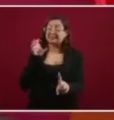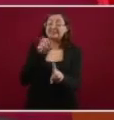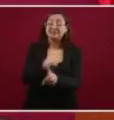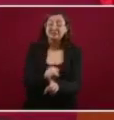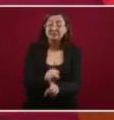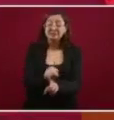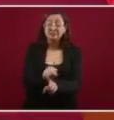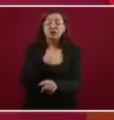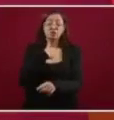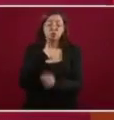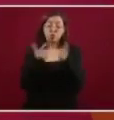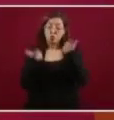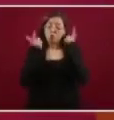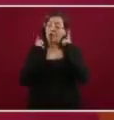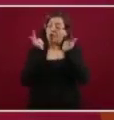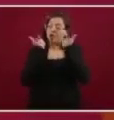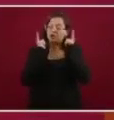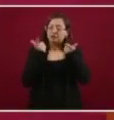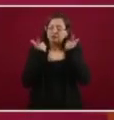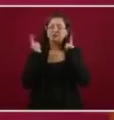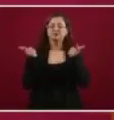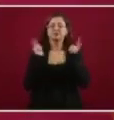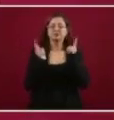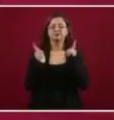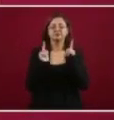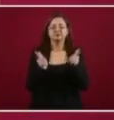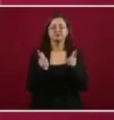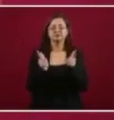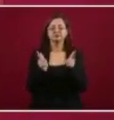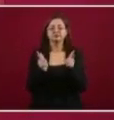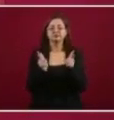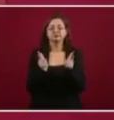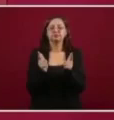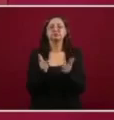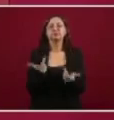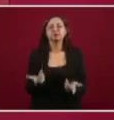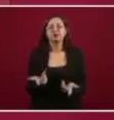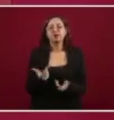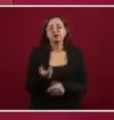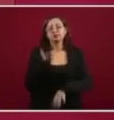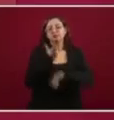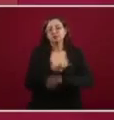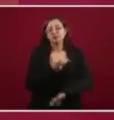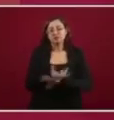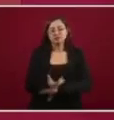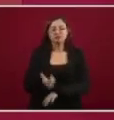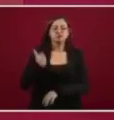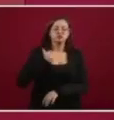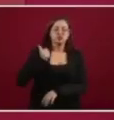esto suceda, la aprobación del tratado,